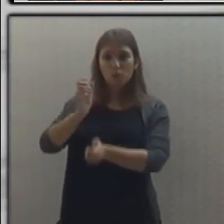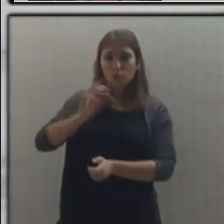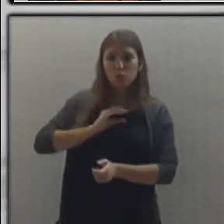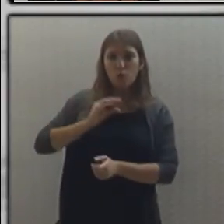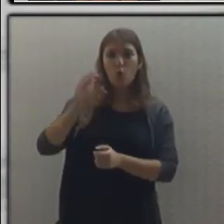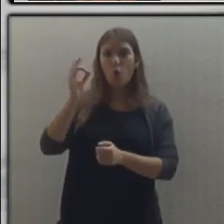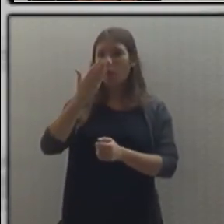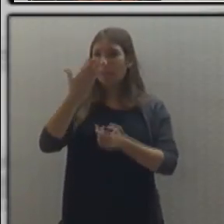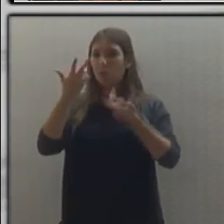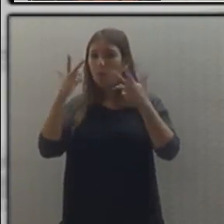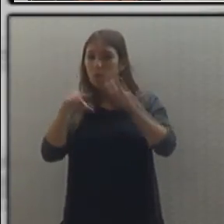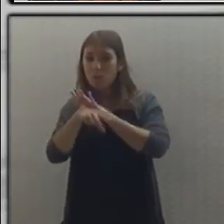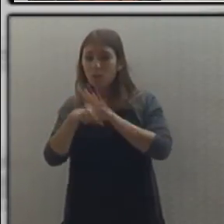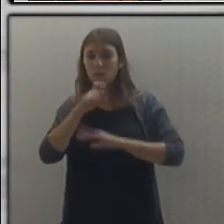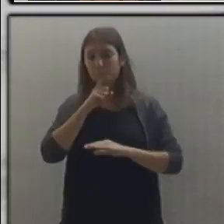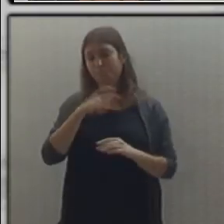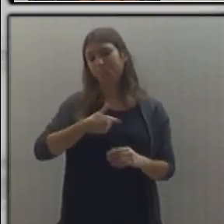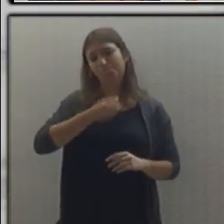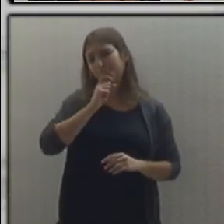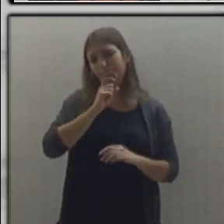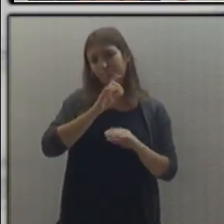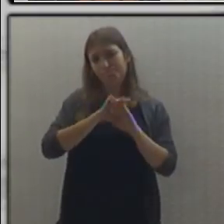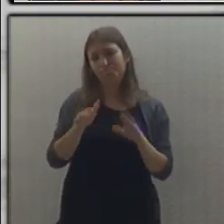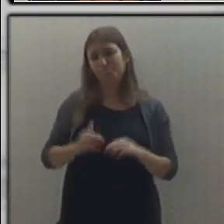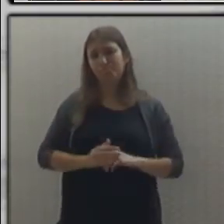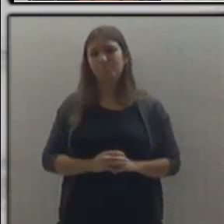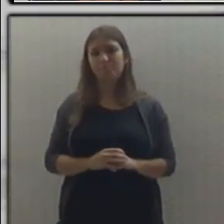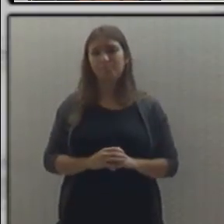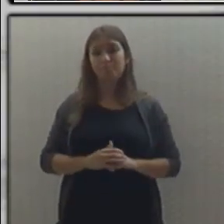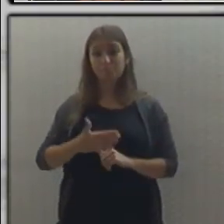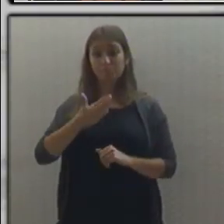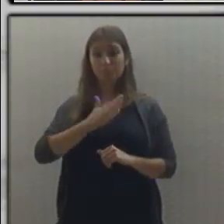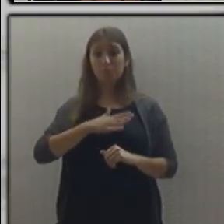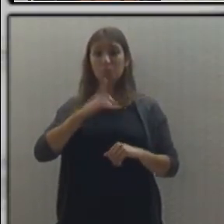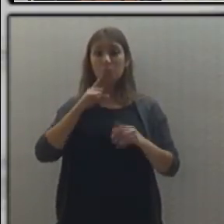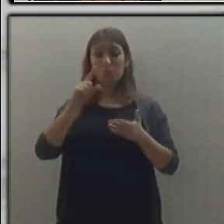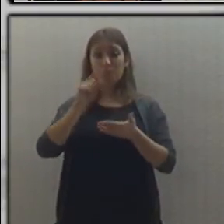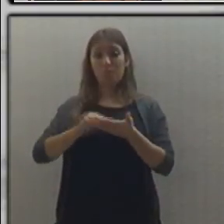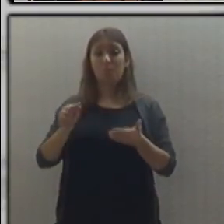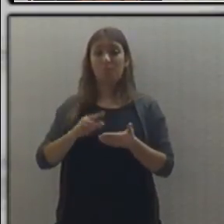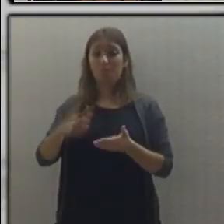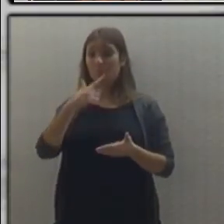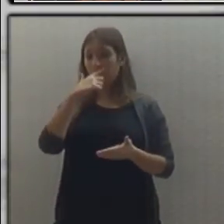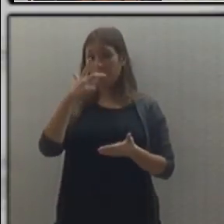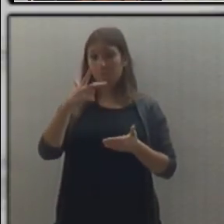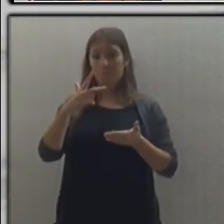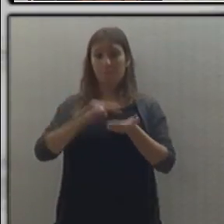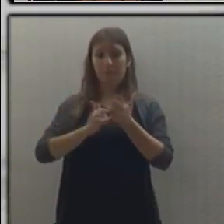tramitar licencias, por ejemplo. Nosotros, con el Despacho de Arquitectura y Accesibilidad,